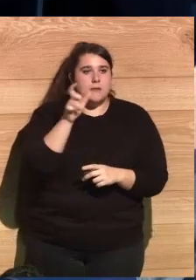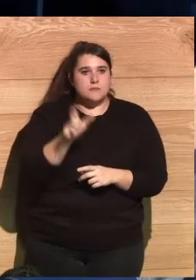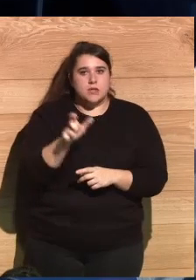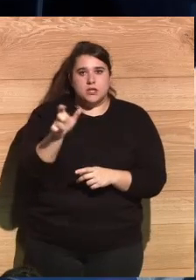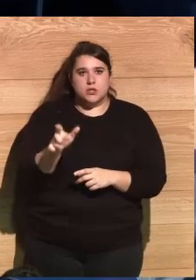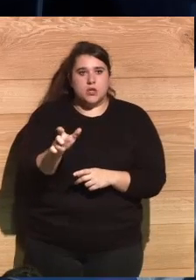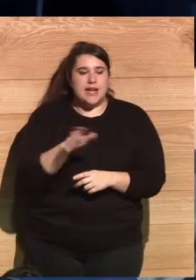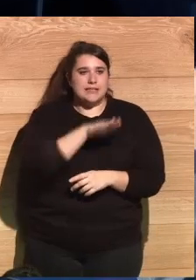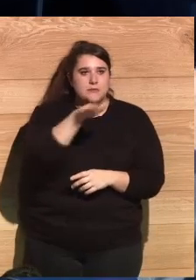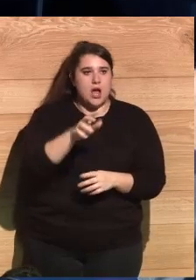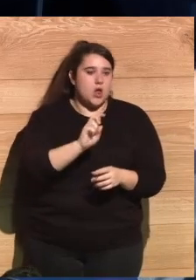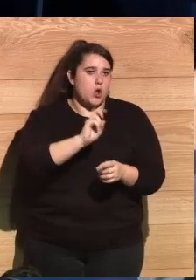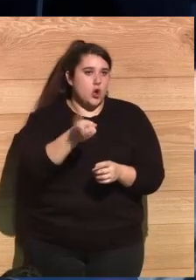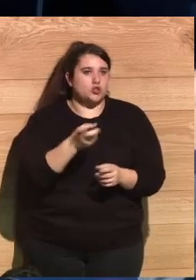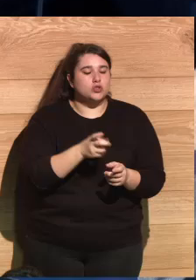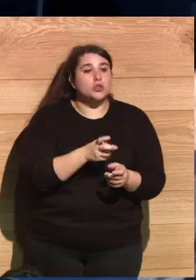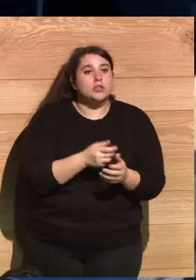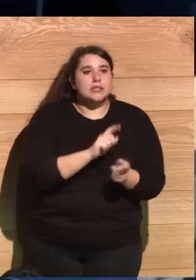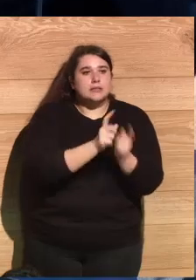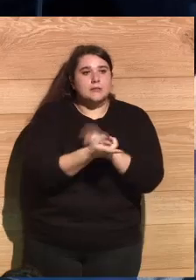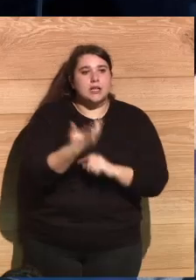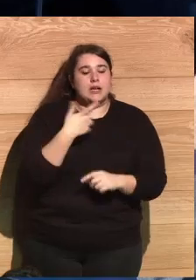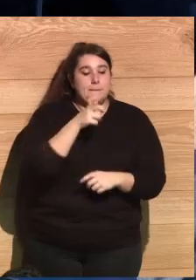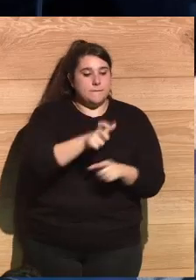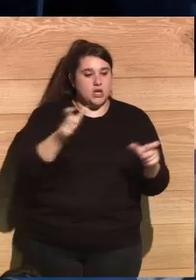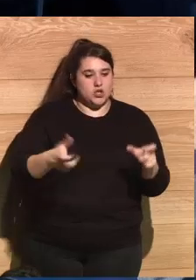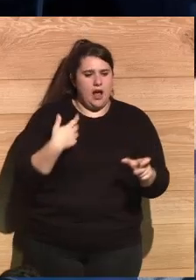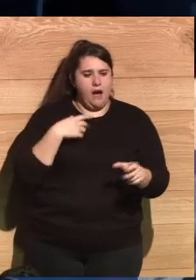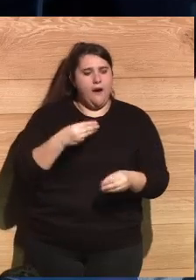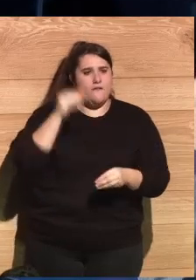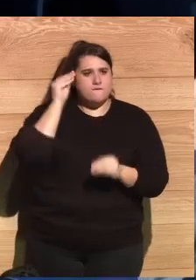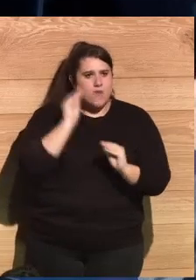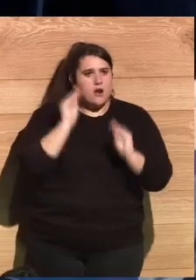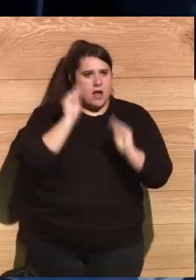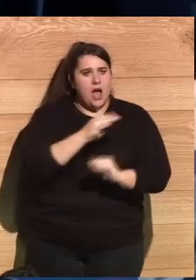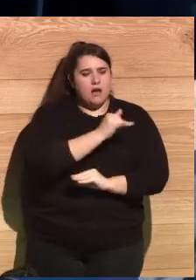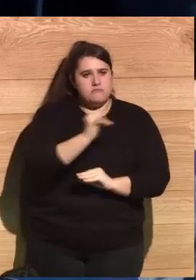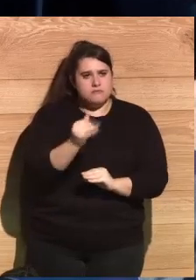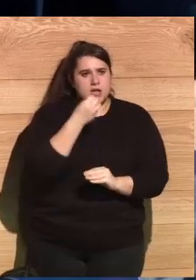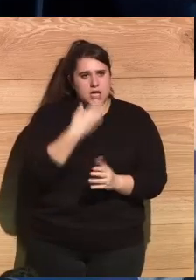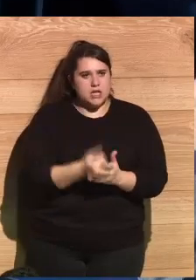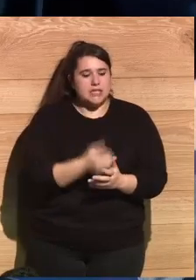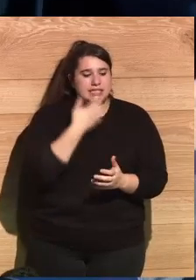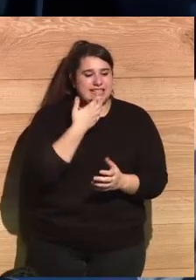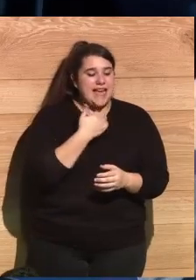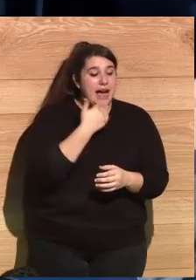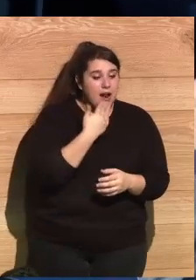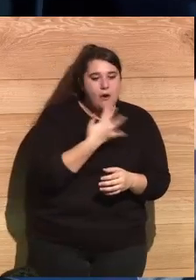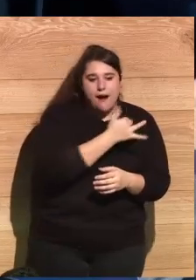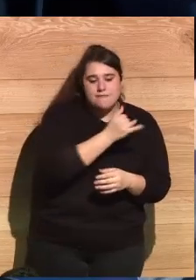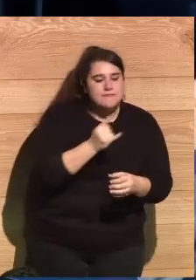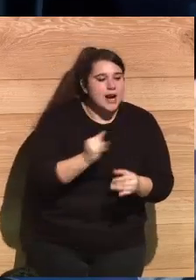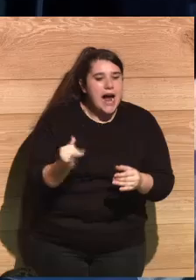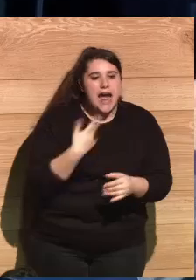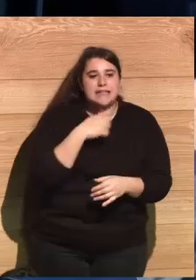a otro espacio. Es decir, bueno, tenemos esta gente muy bien formada que si hay un cataclismo nos van a ayudar, si hay